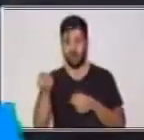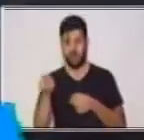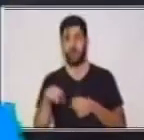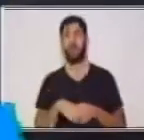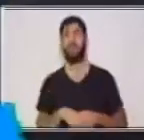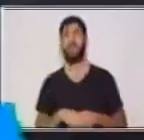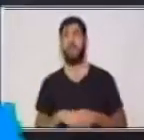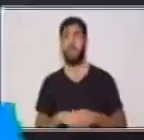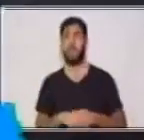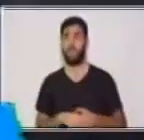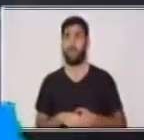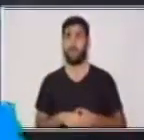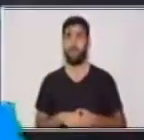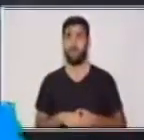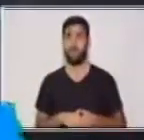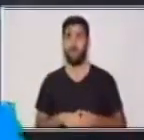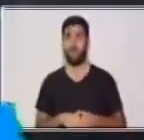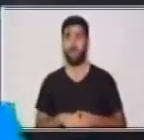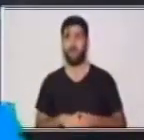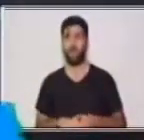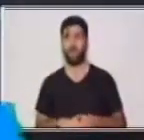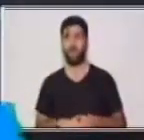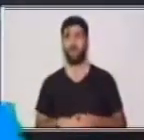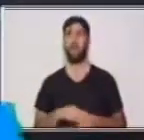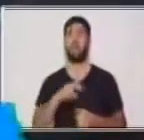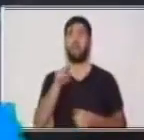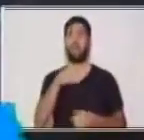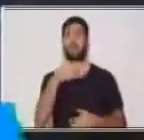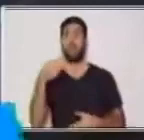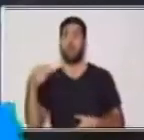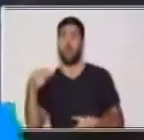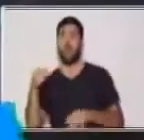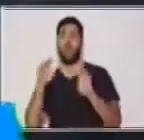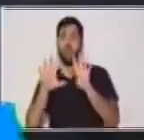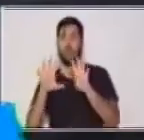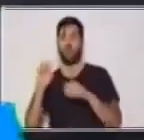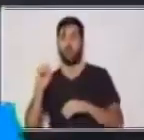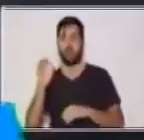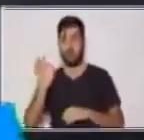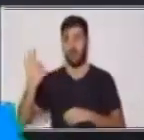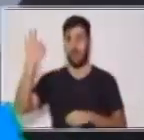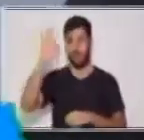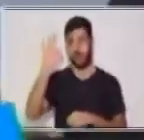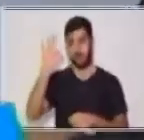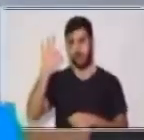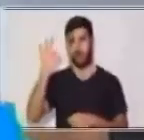vamos a borrar este alfa, gamma más alfa va a ser igual a 90 grados.